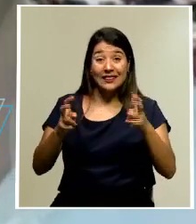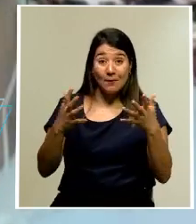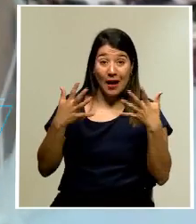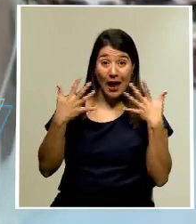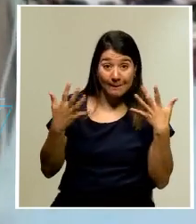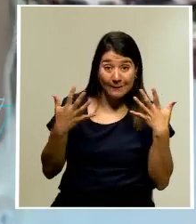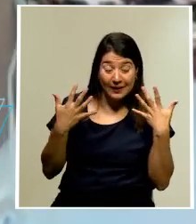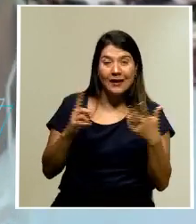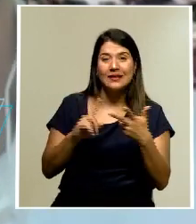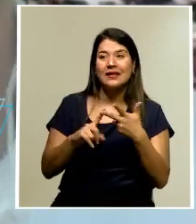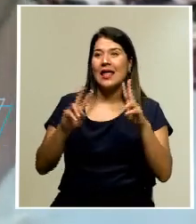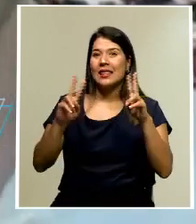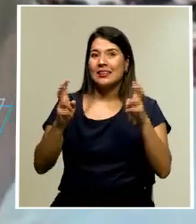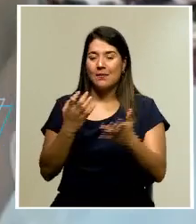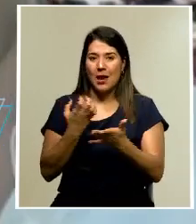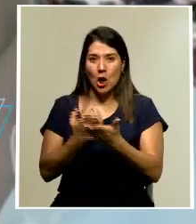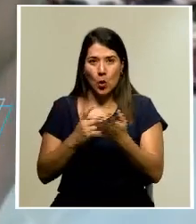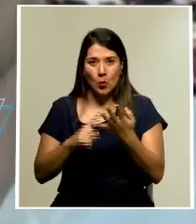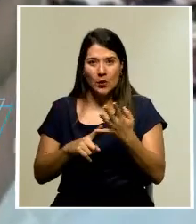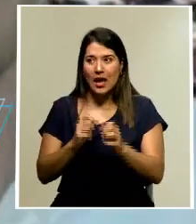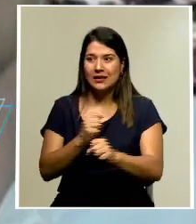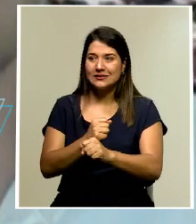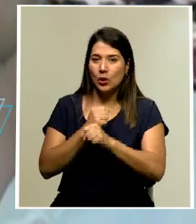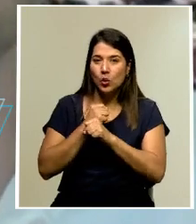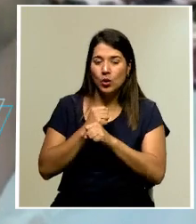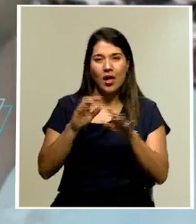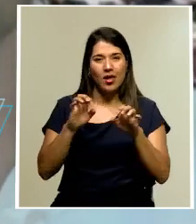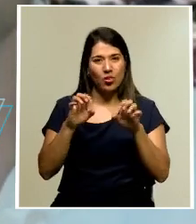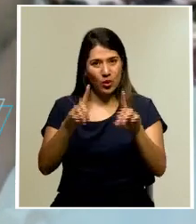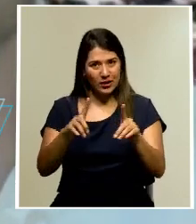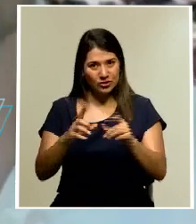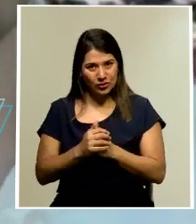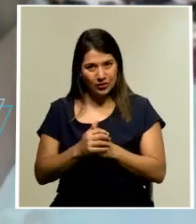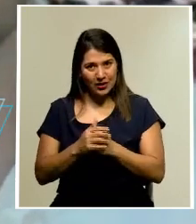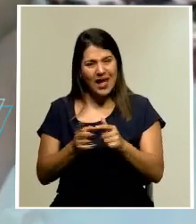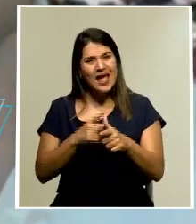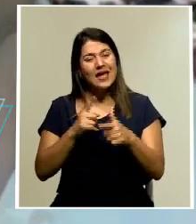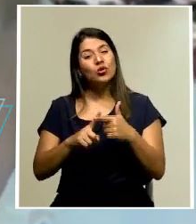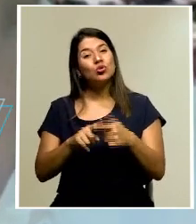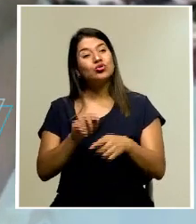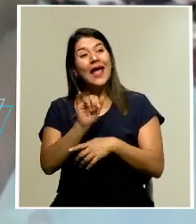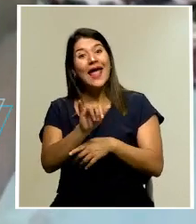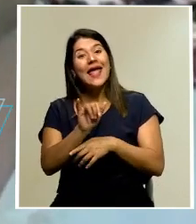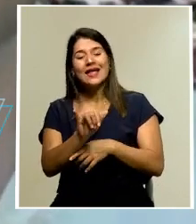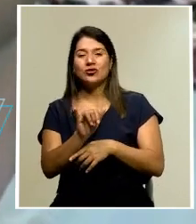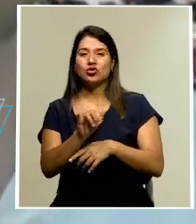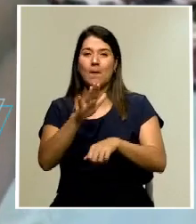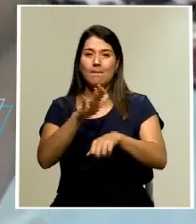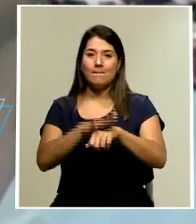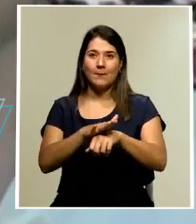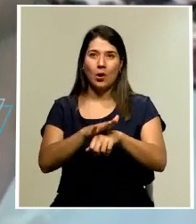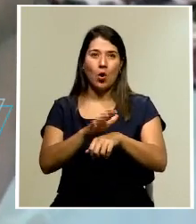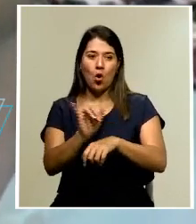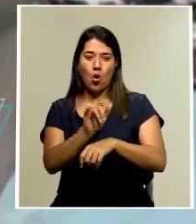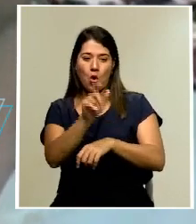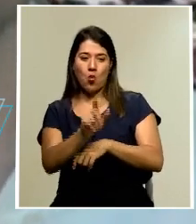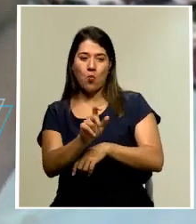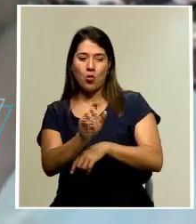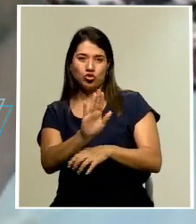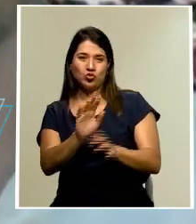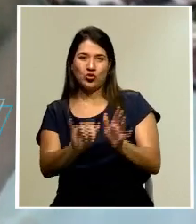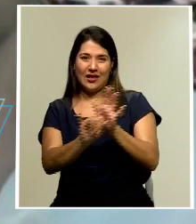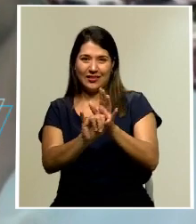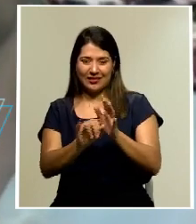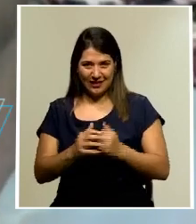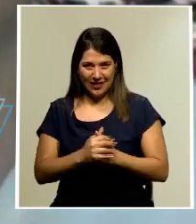de seguridad, los temas de educación. Y eso, digamos, ha hecho una marca, lo ha convertido en una marca personal, ¿verdad? De ser